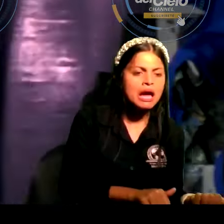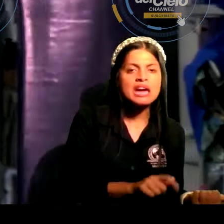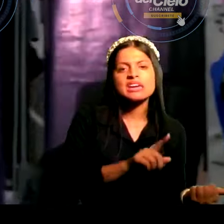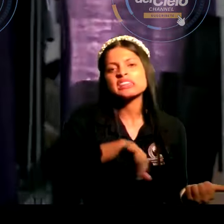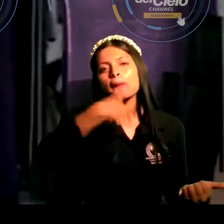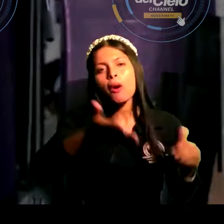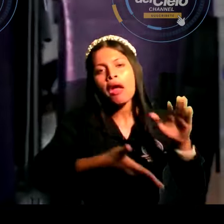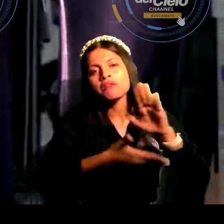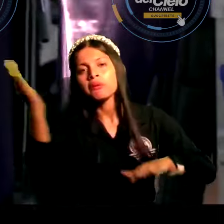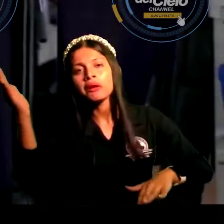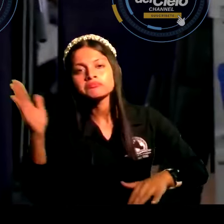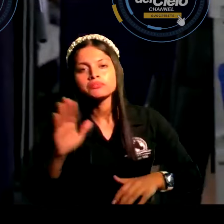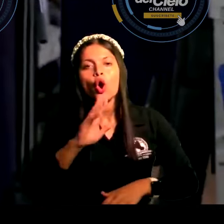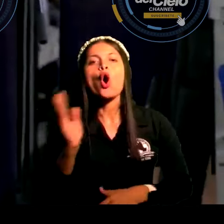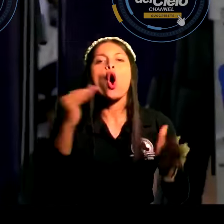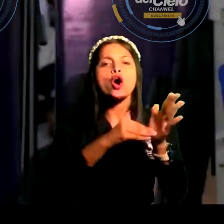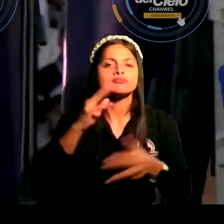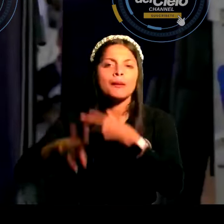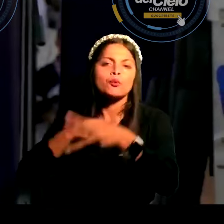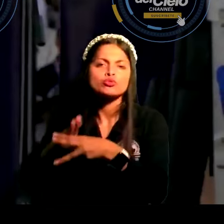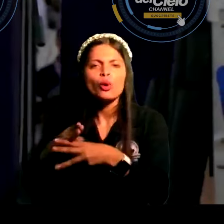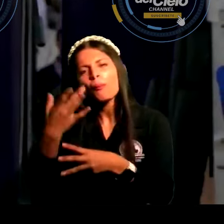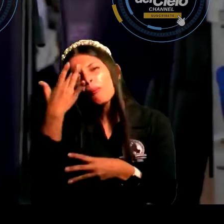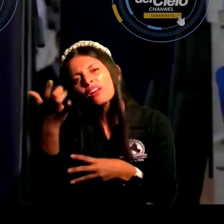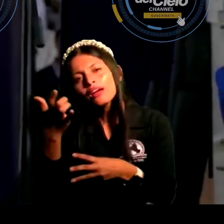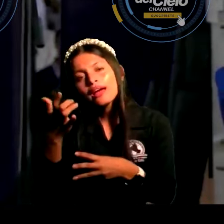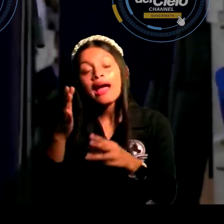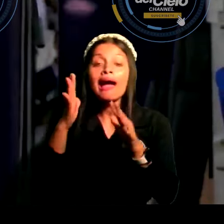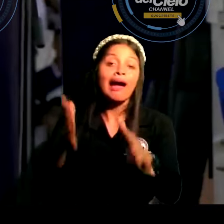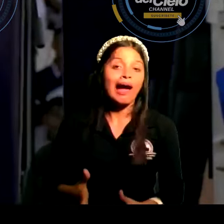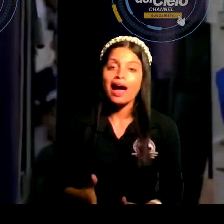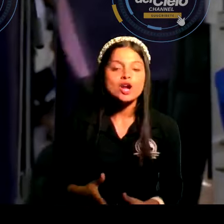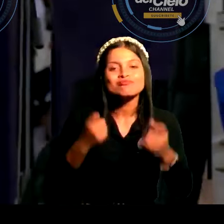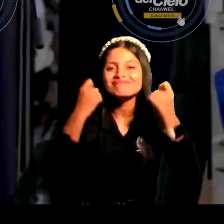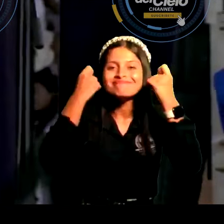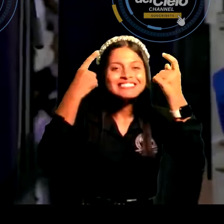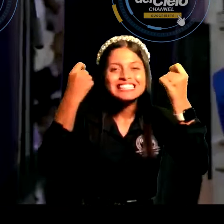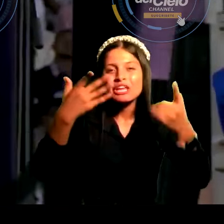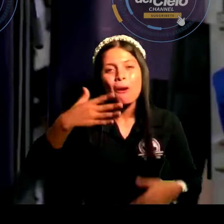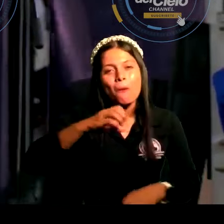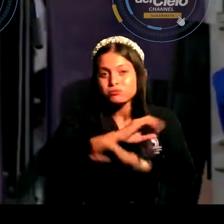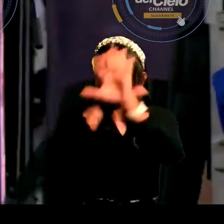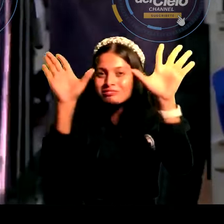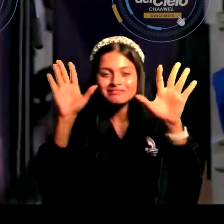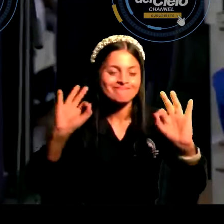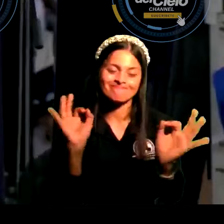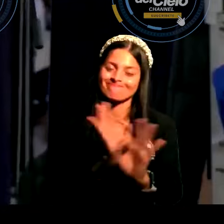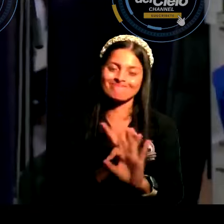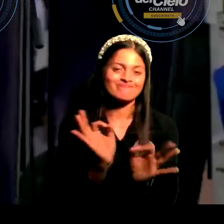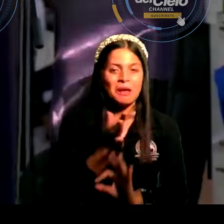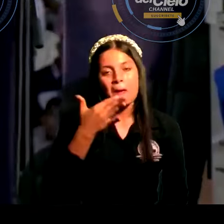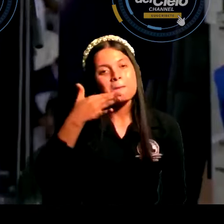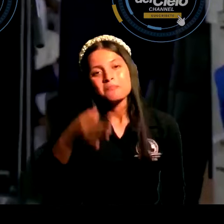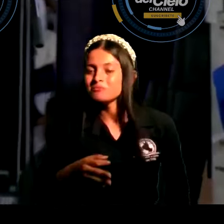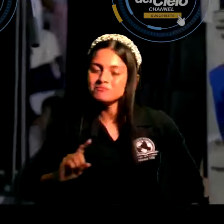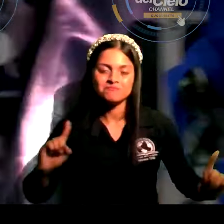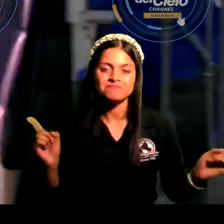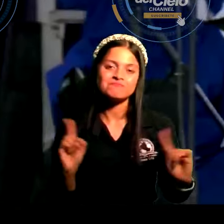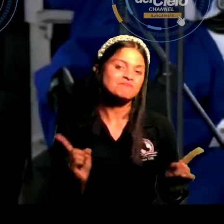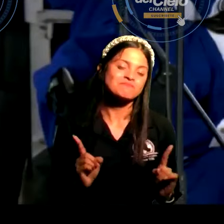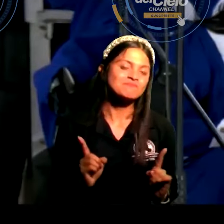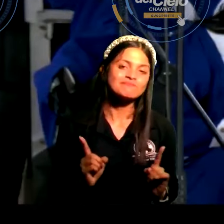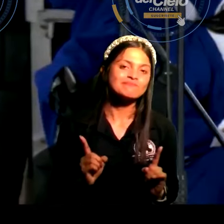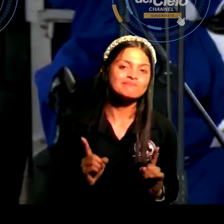en Cristo. Esta mañana nos hablaban de esa bendición. No han entendido